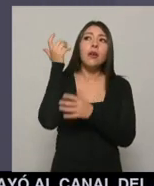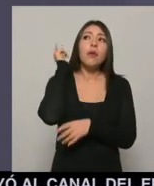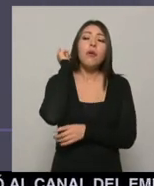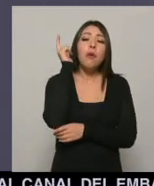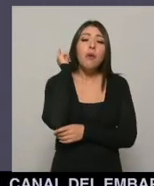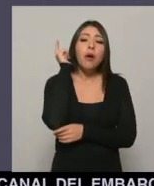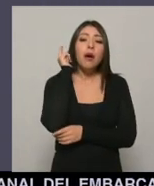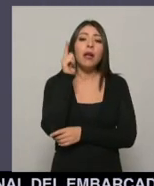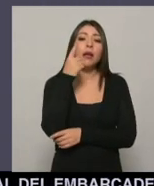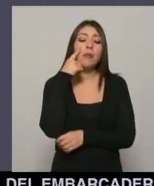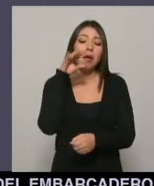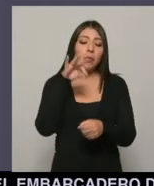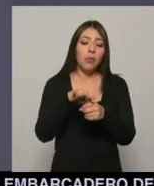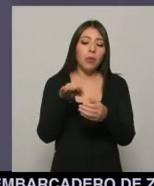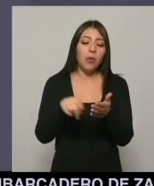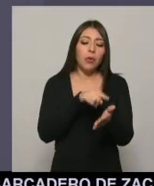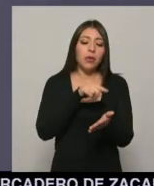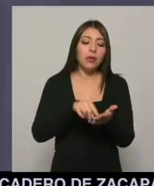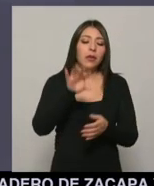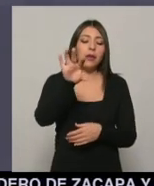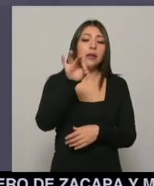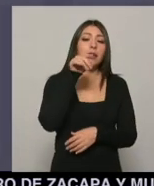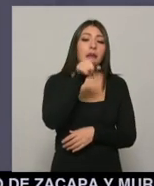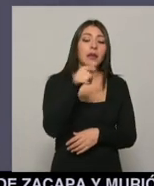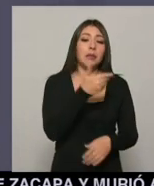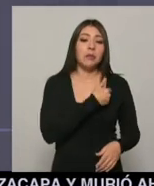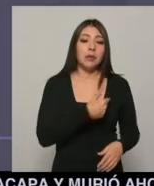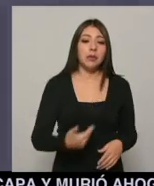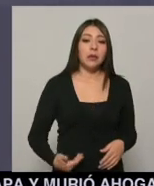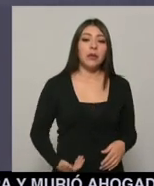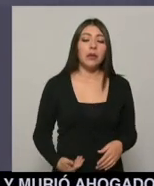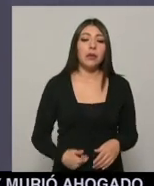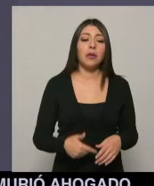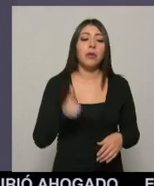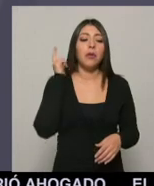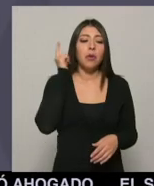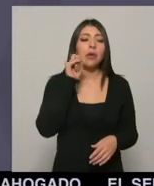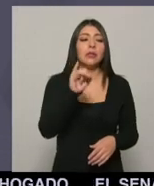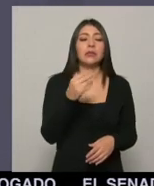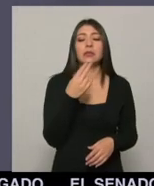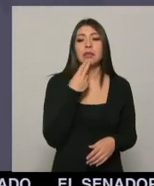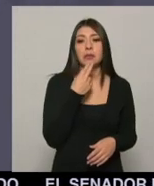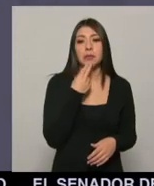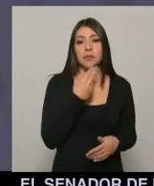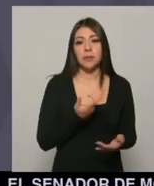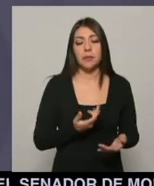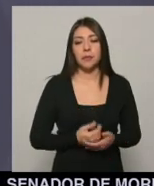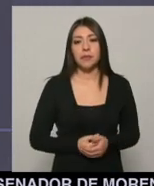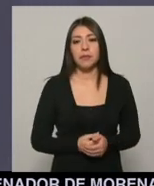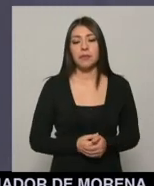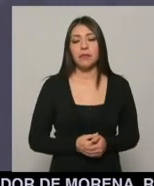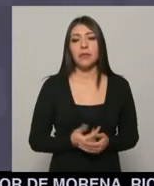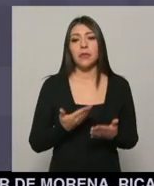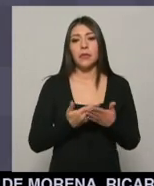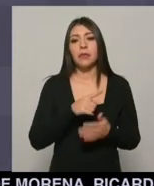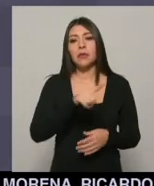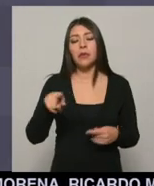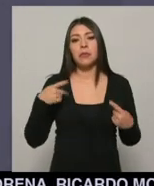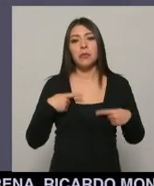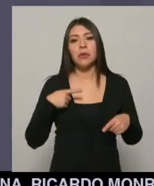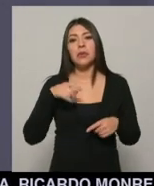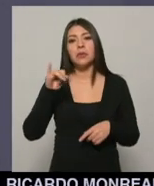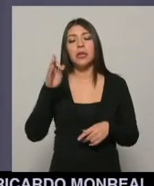dio, en este caso al partido del presidente, pueda servir de algo. Y creo que por eso tiene aprobaciones importantes